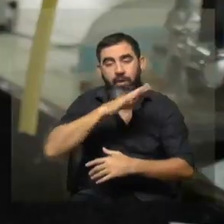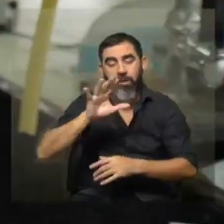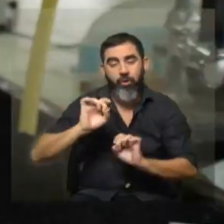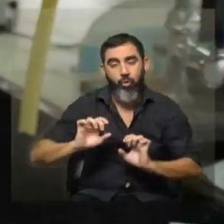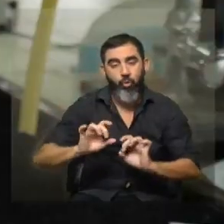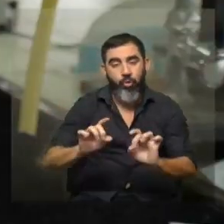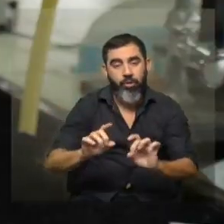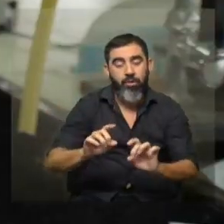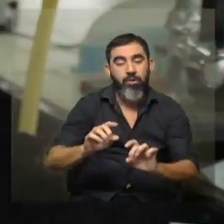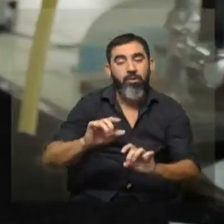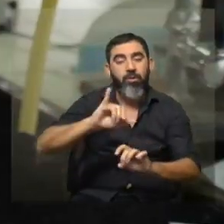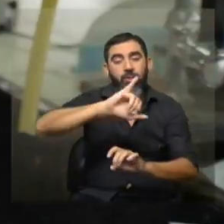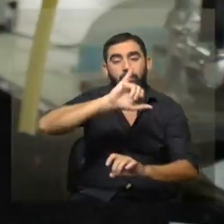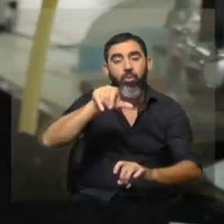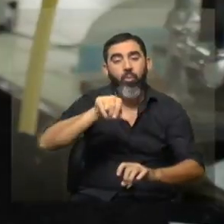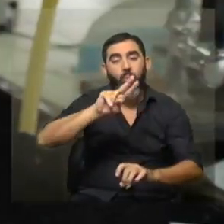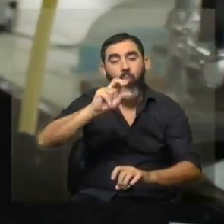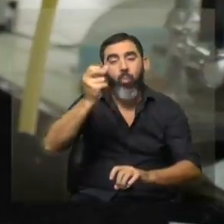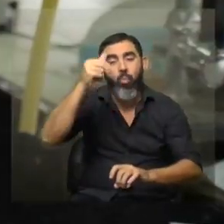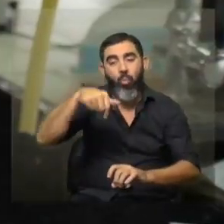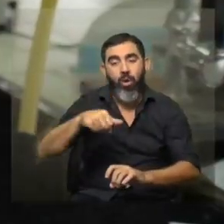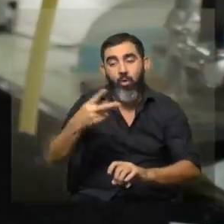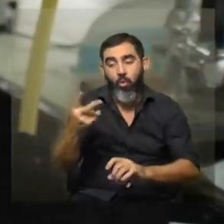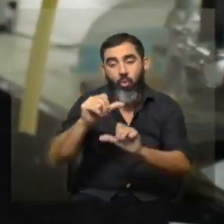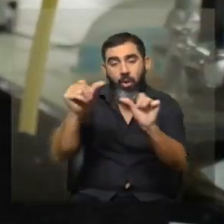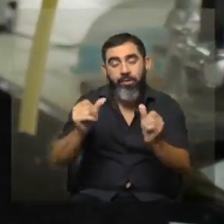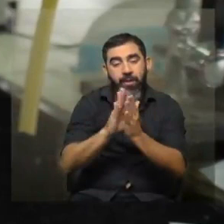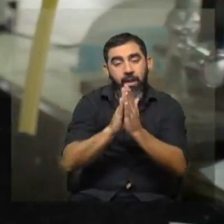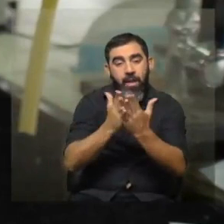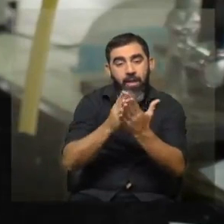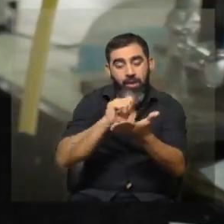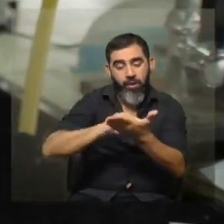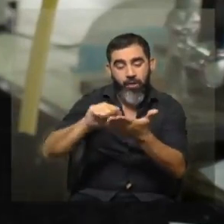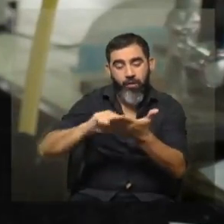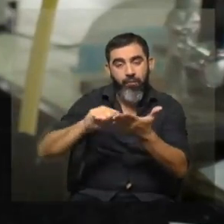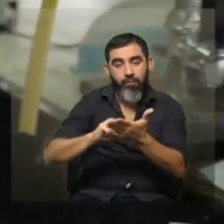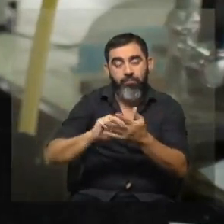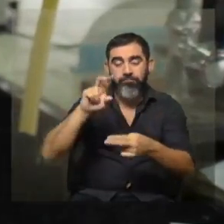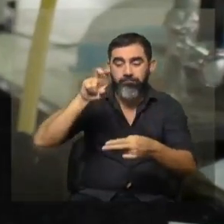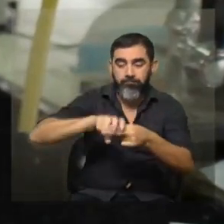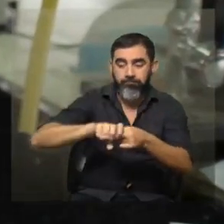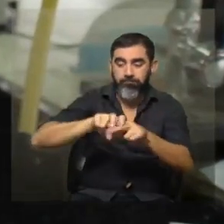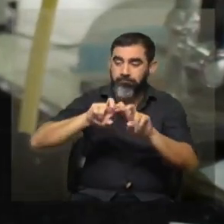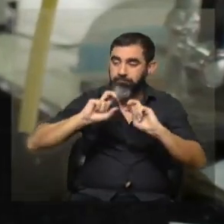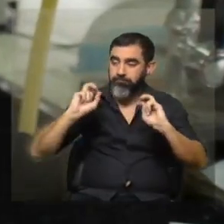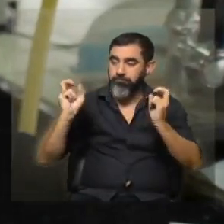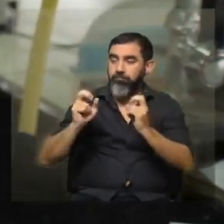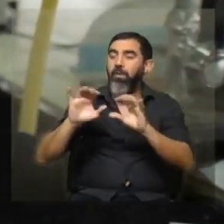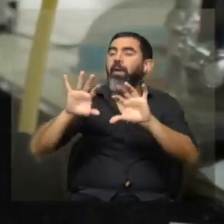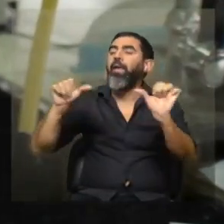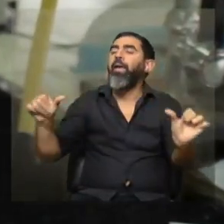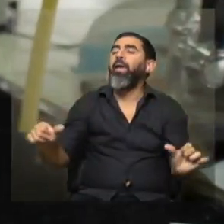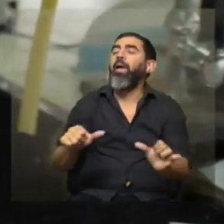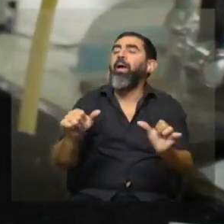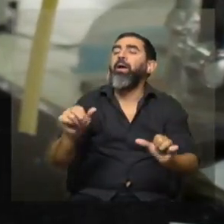Andrés Martínez Lanfranco, ellos dos hicieron el libro de mamíferos, están trabajando también en la lista roja. Nos sentamos un día, ¿qué hacemos con el